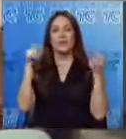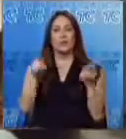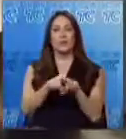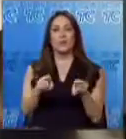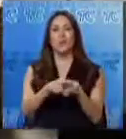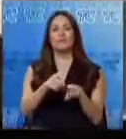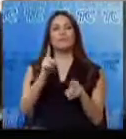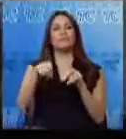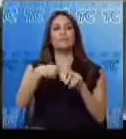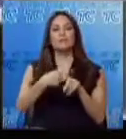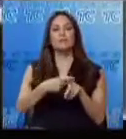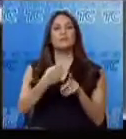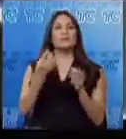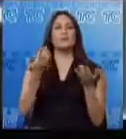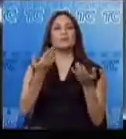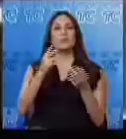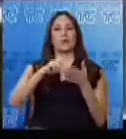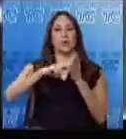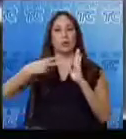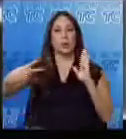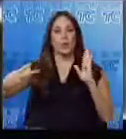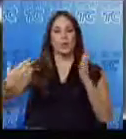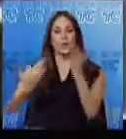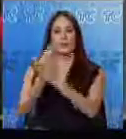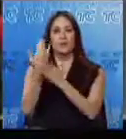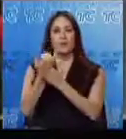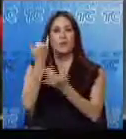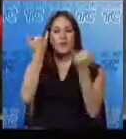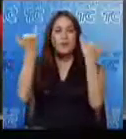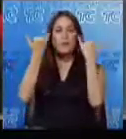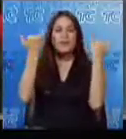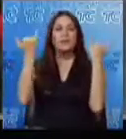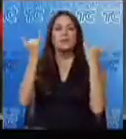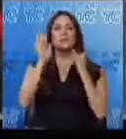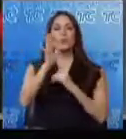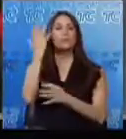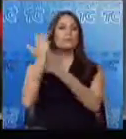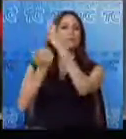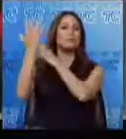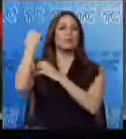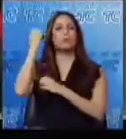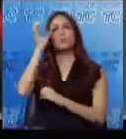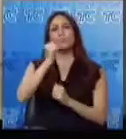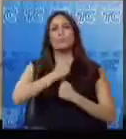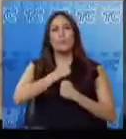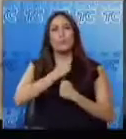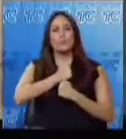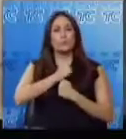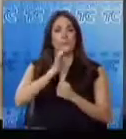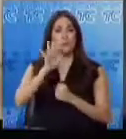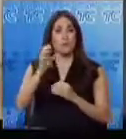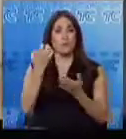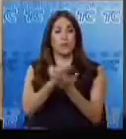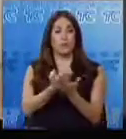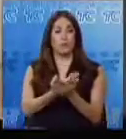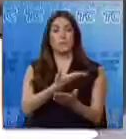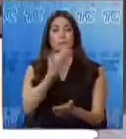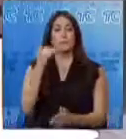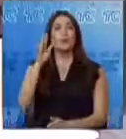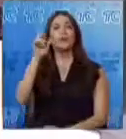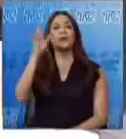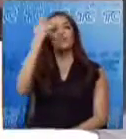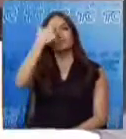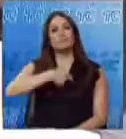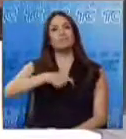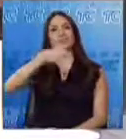al conocimiento y articular la tecnología, la innovación y los saberes ancestrales para generar una nueva fuerza económica basada en el